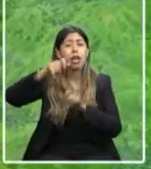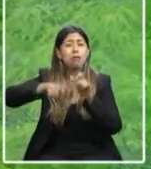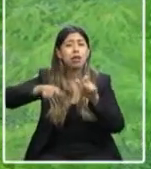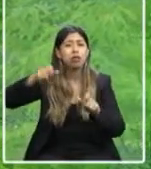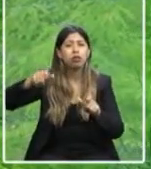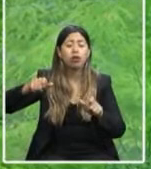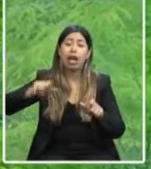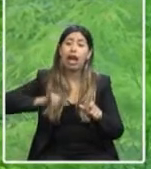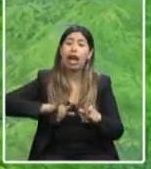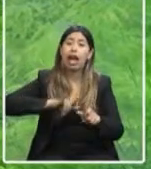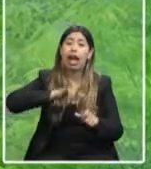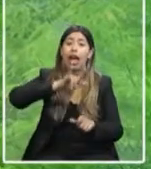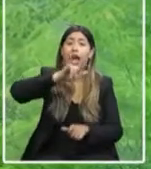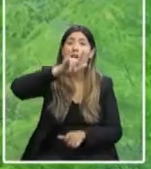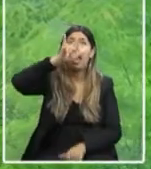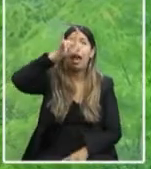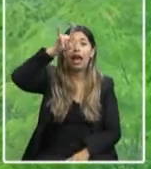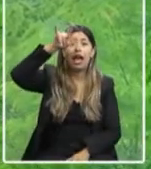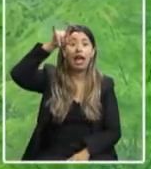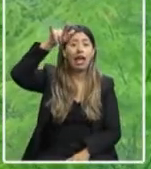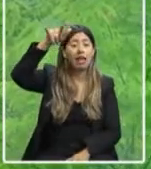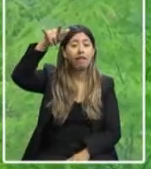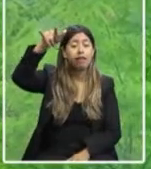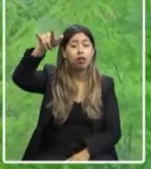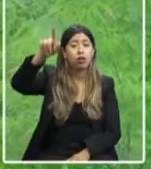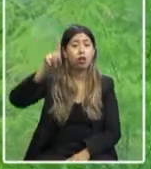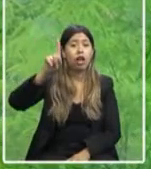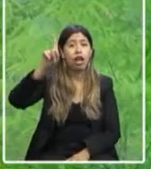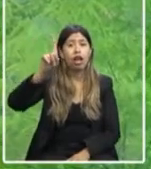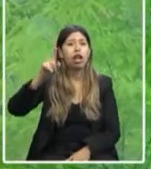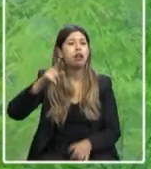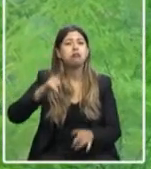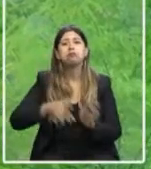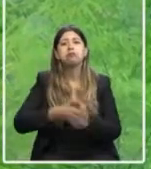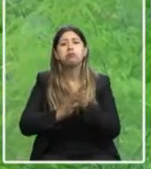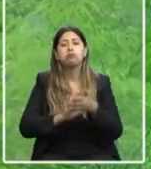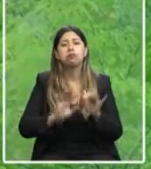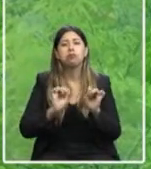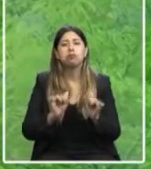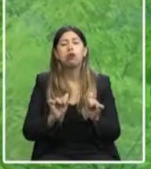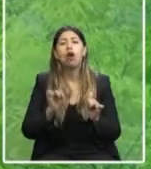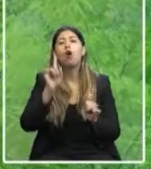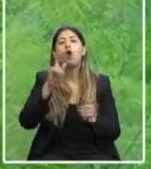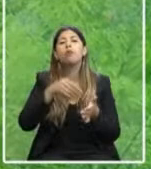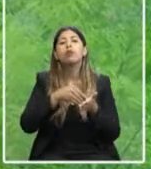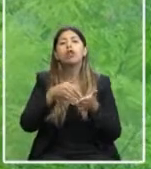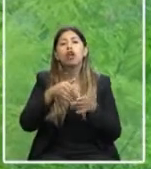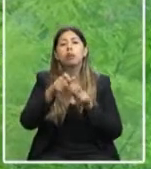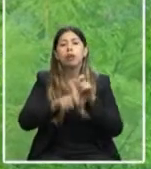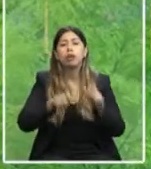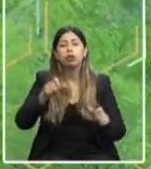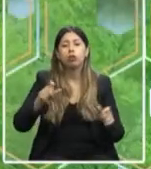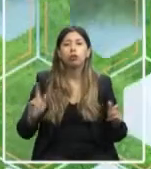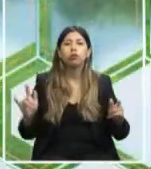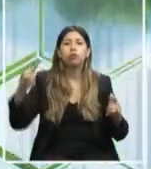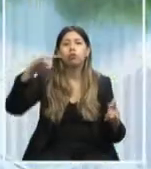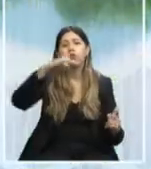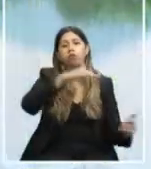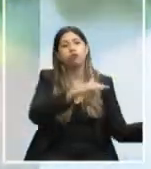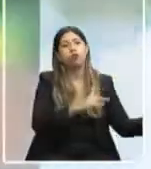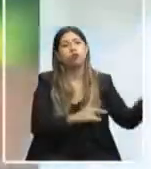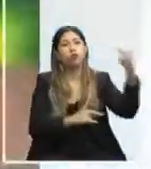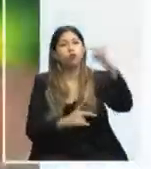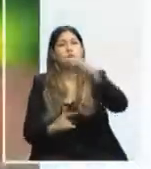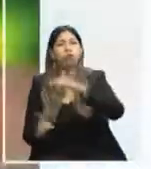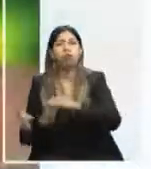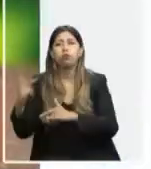los aviones están en el aire, cuando todos los aviones estaban disponibles, eran 1 millón de personas cruzando océanos e